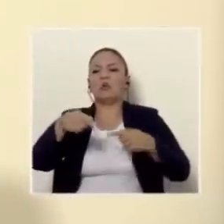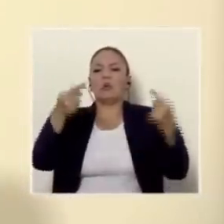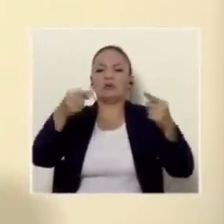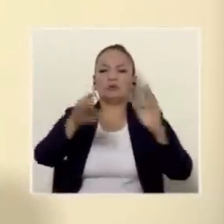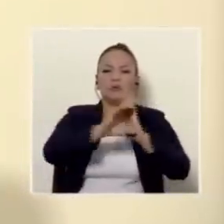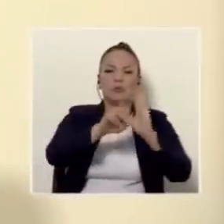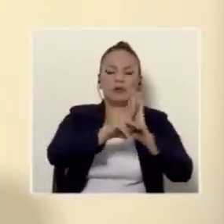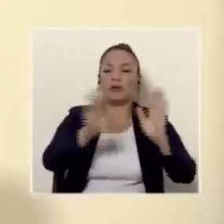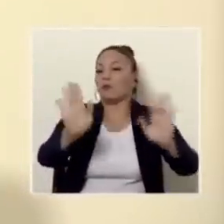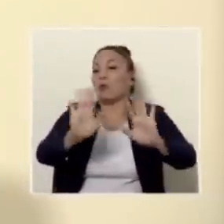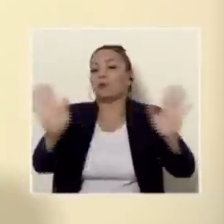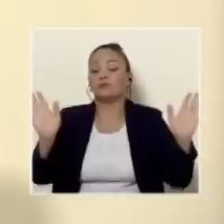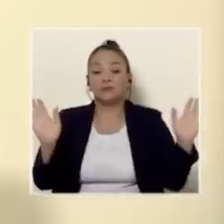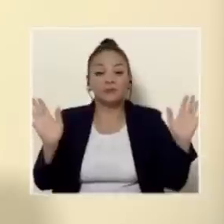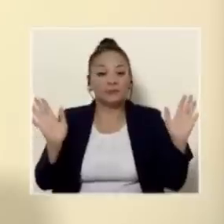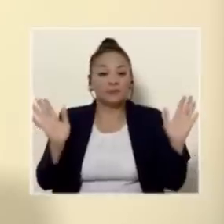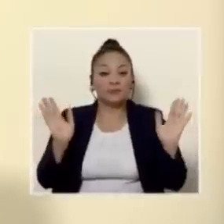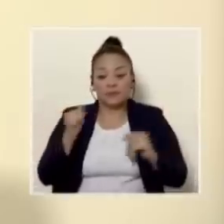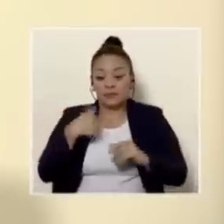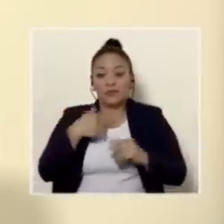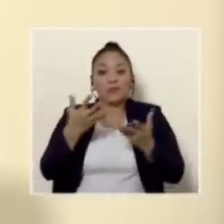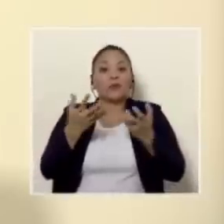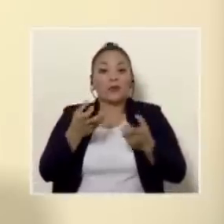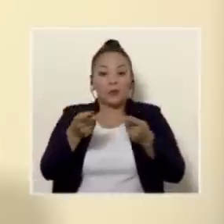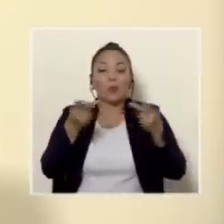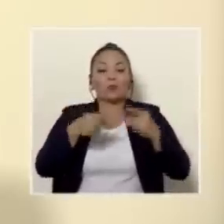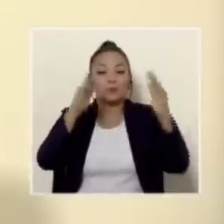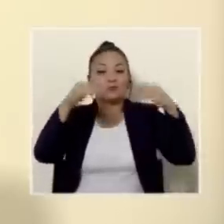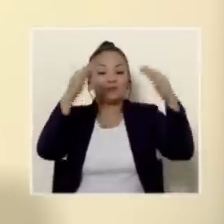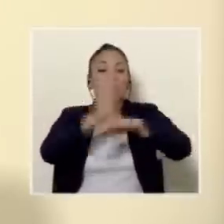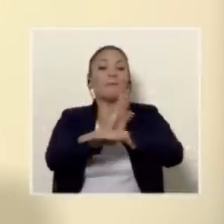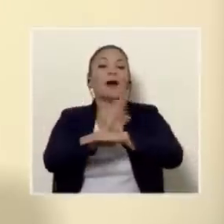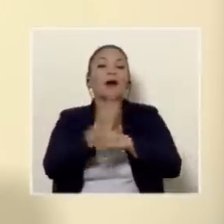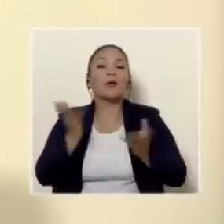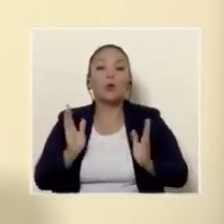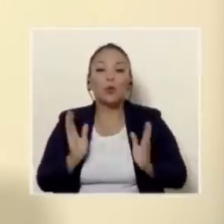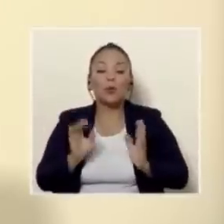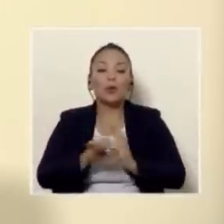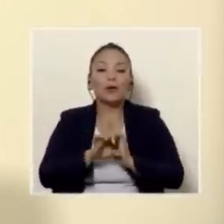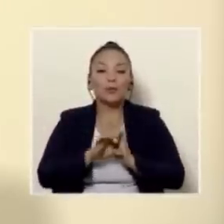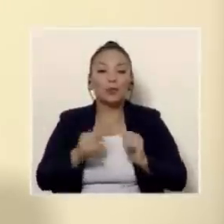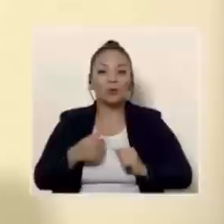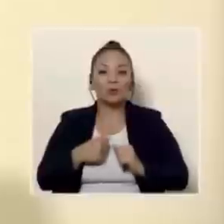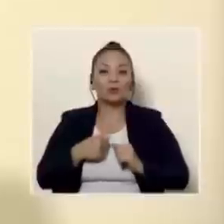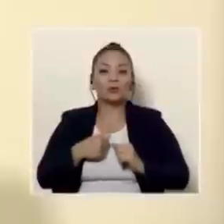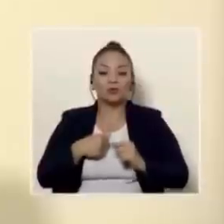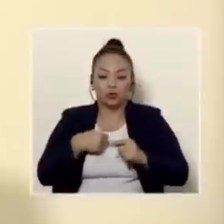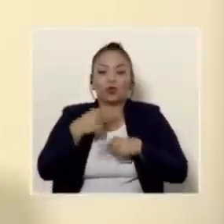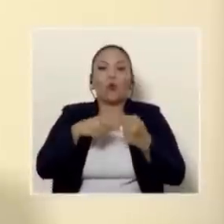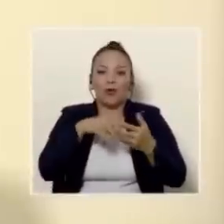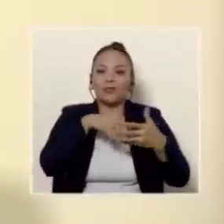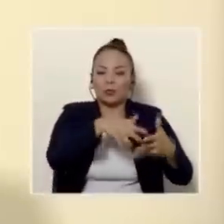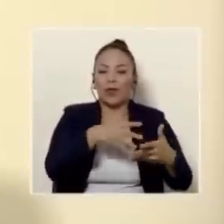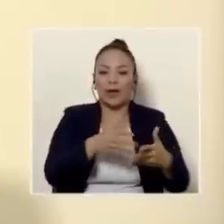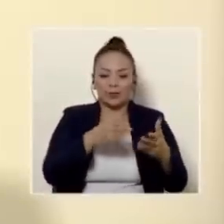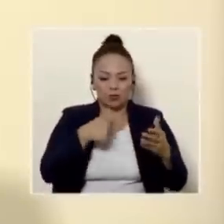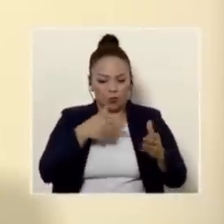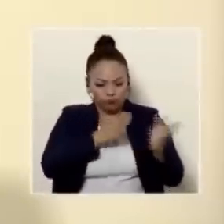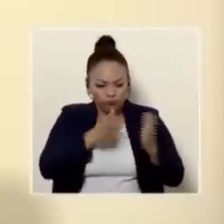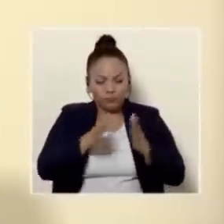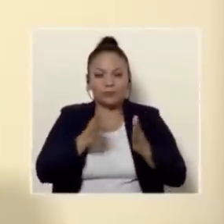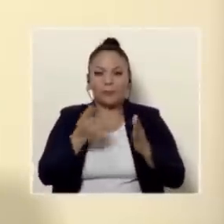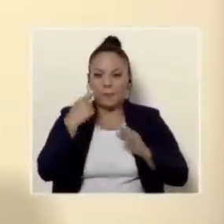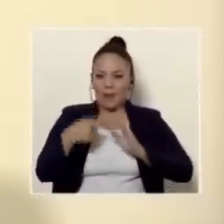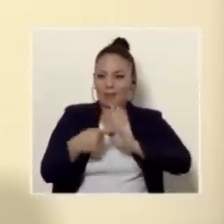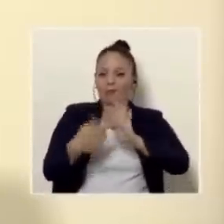No. Si yo quiero que me asciendan en el trabajo en un banco, yo voy, estudio y me preparo, ¿ah?